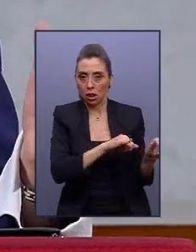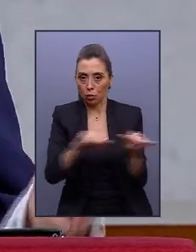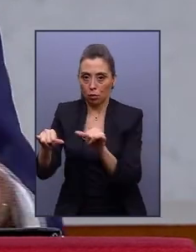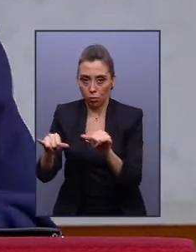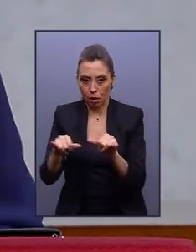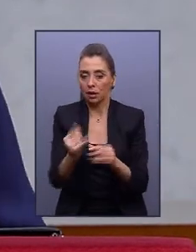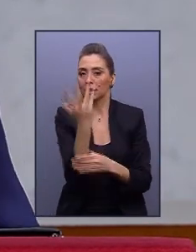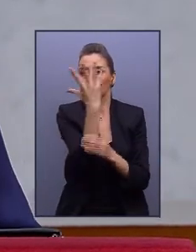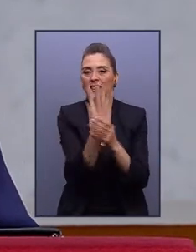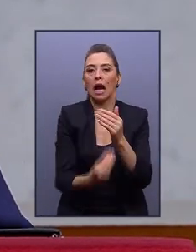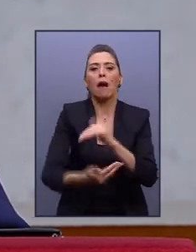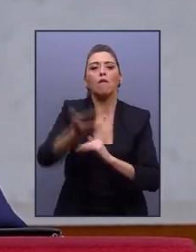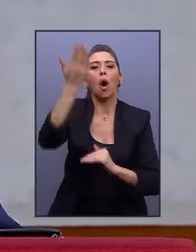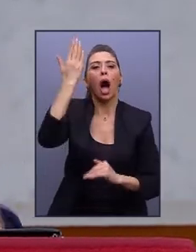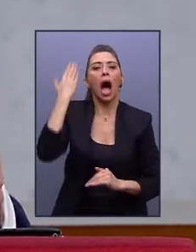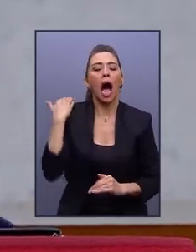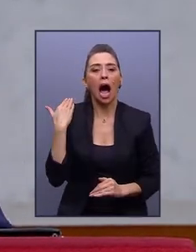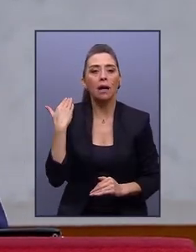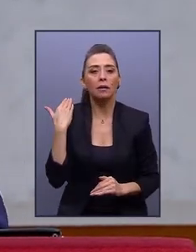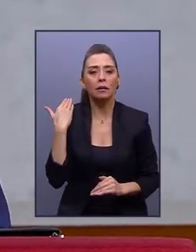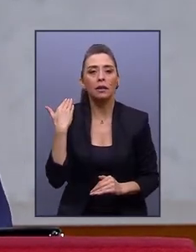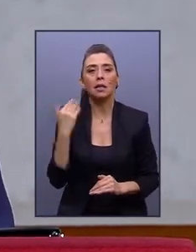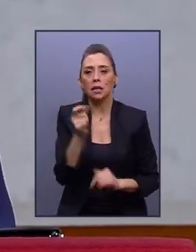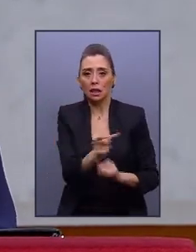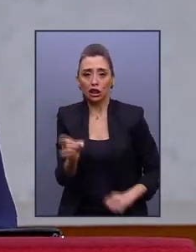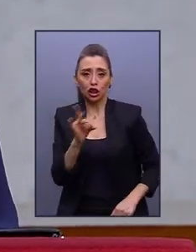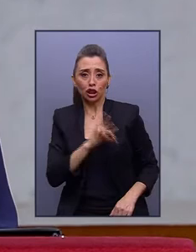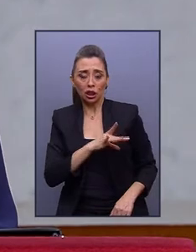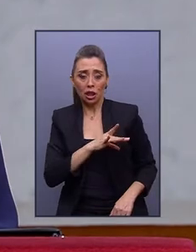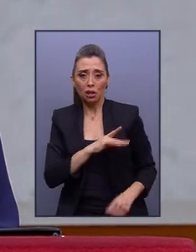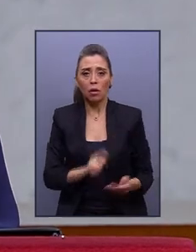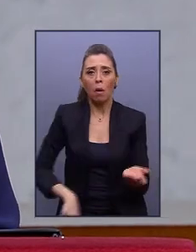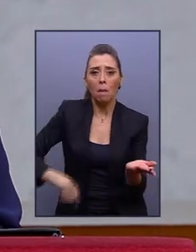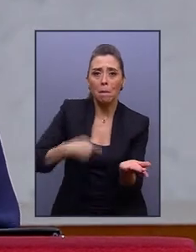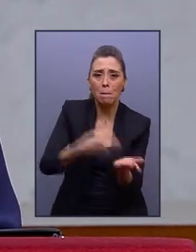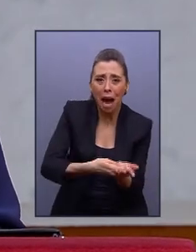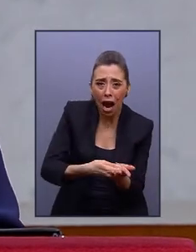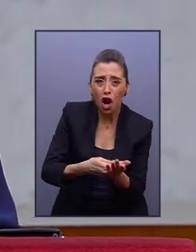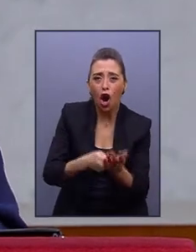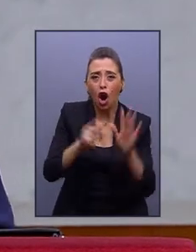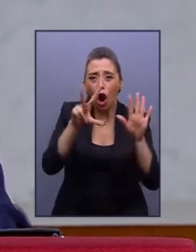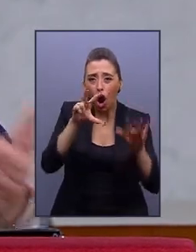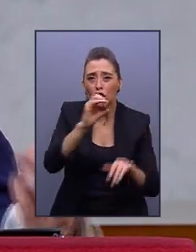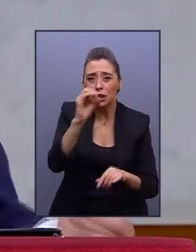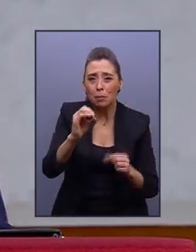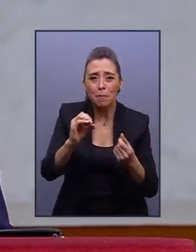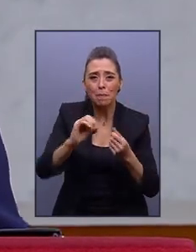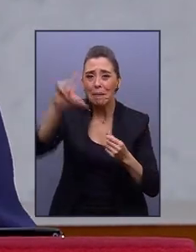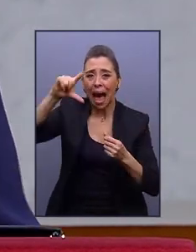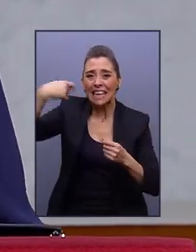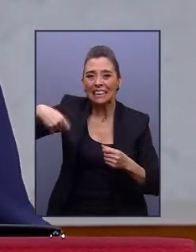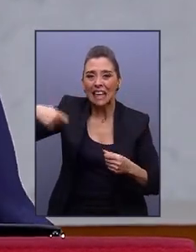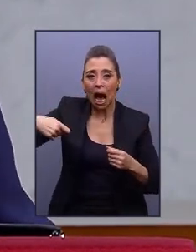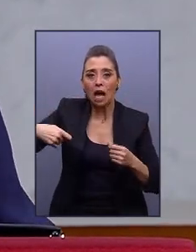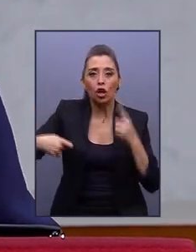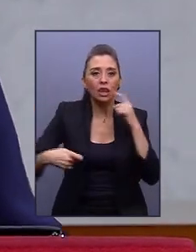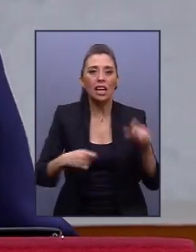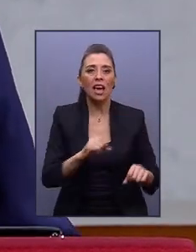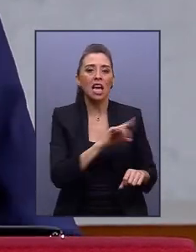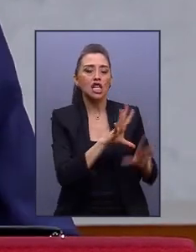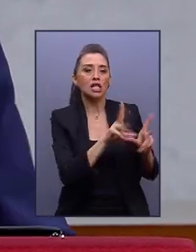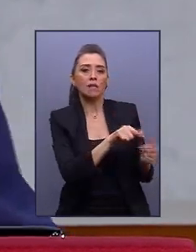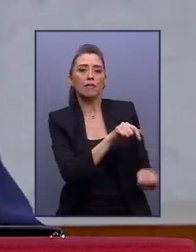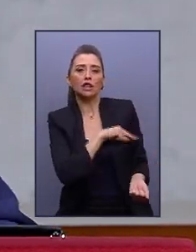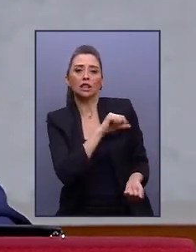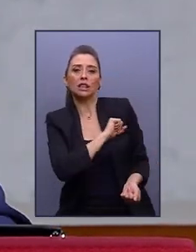Se acabó lo que pasaba antes, cuando había compatriotas que terminaban pagando hasta 80% más que una familia en Santiago por igual